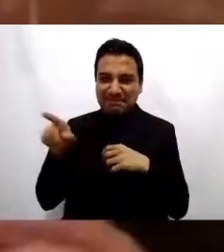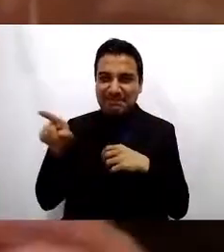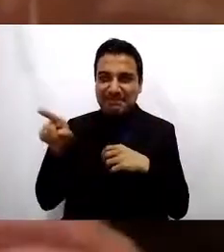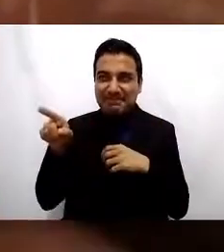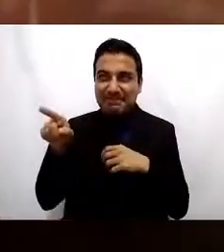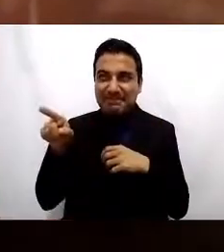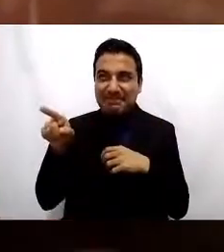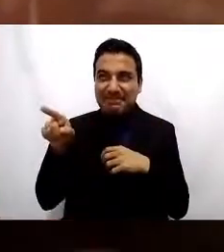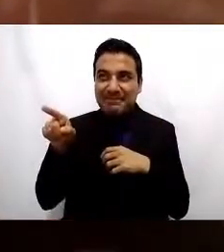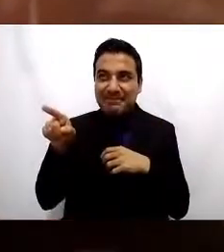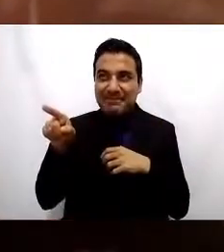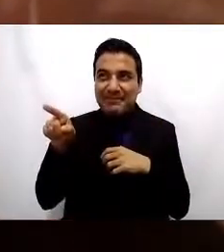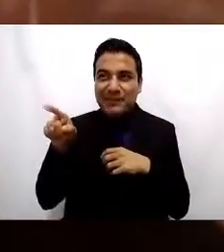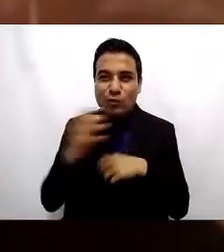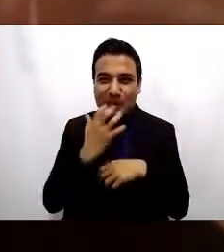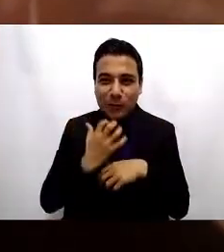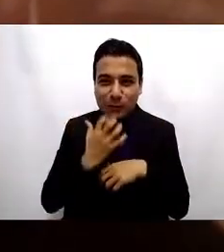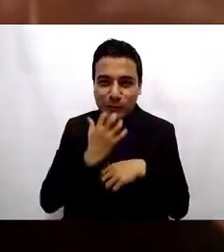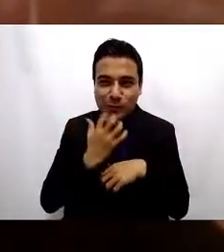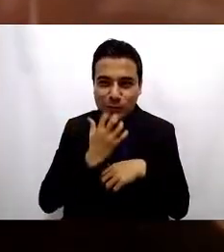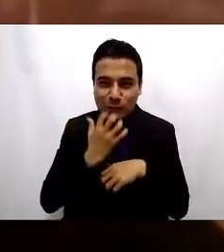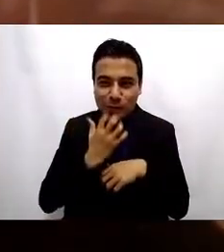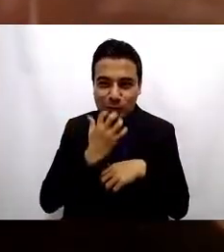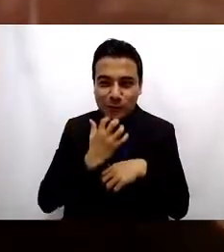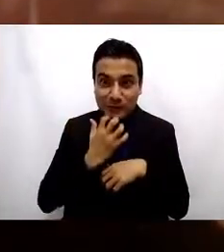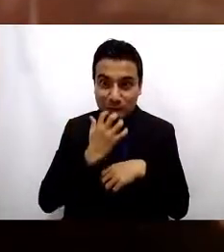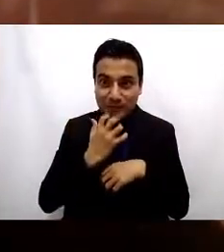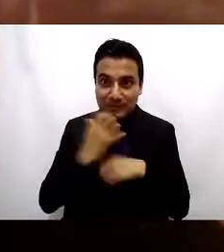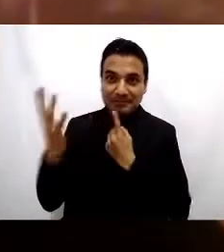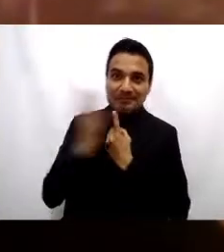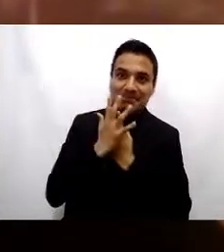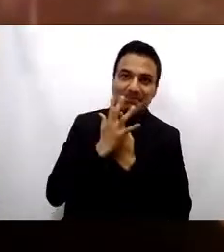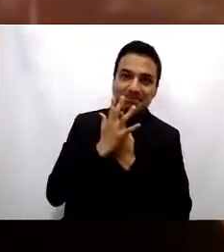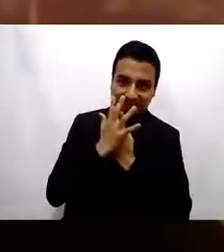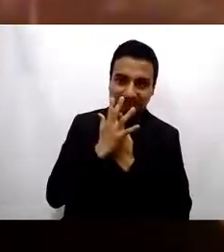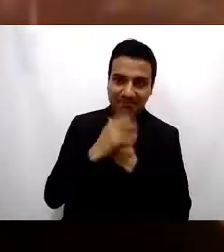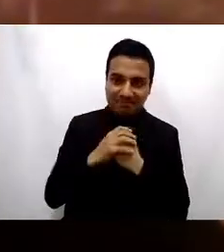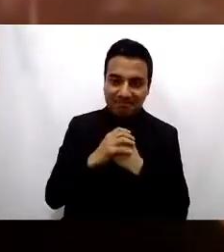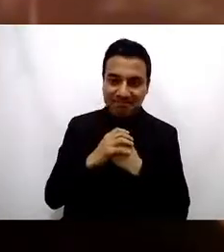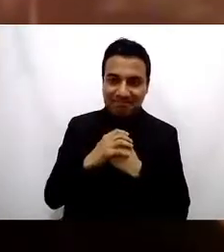instituciones judías cercanas a la religión.